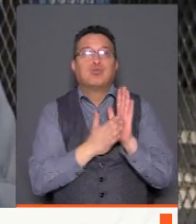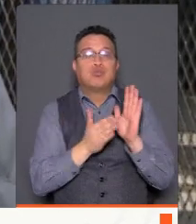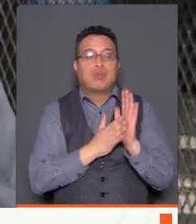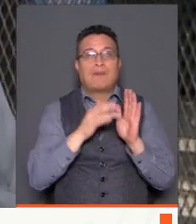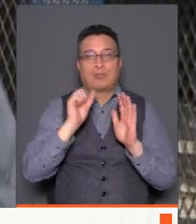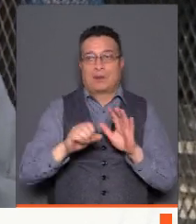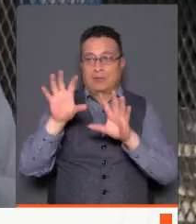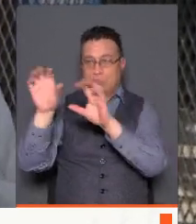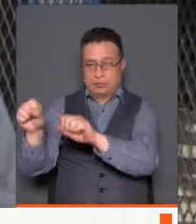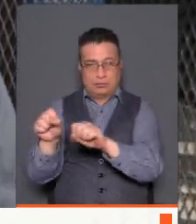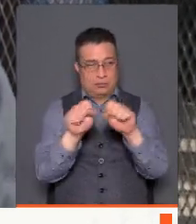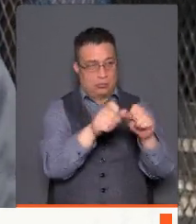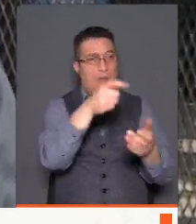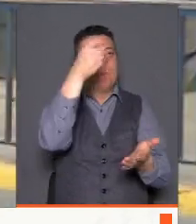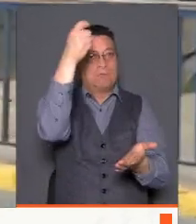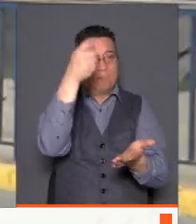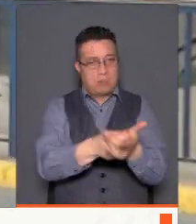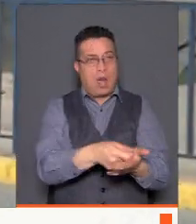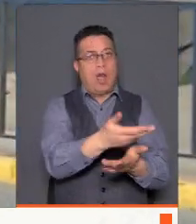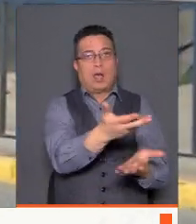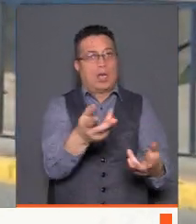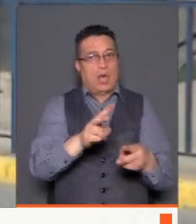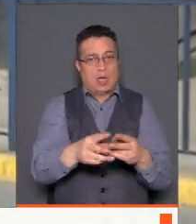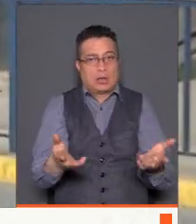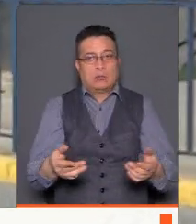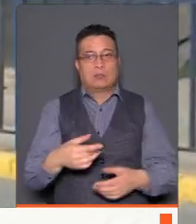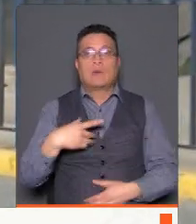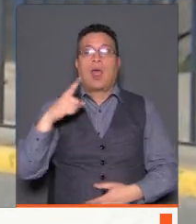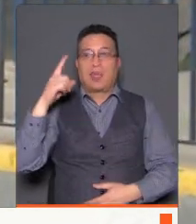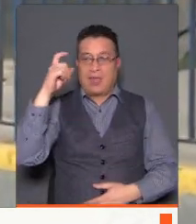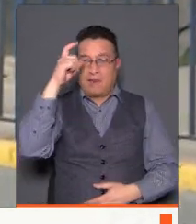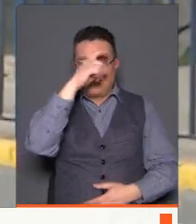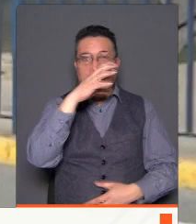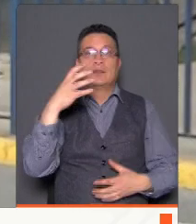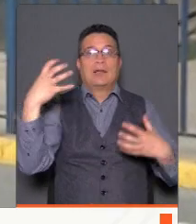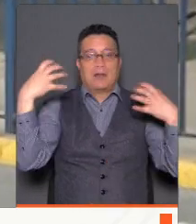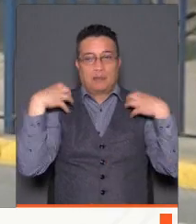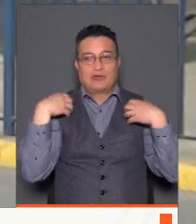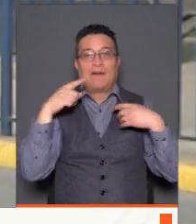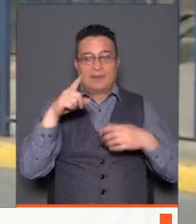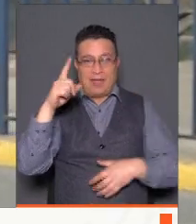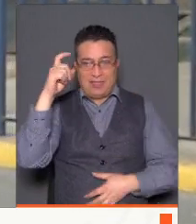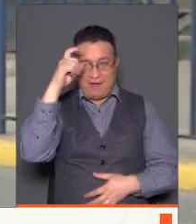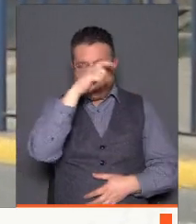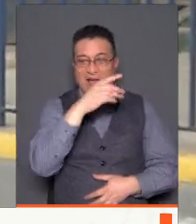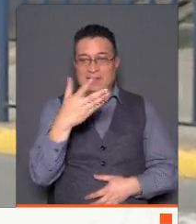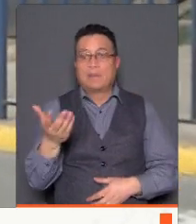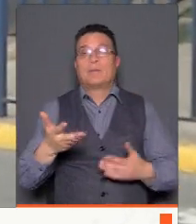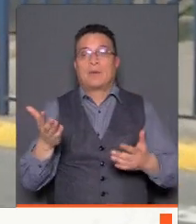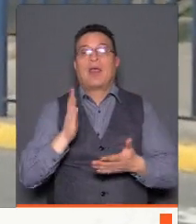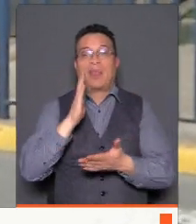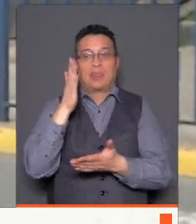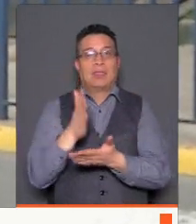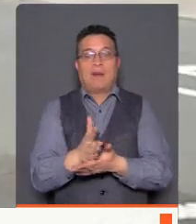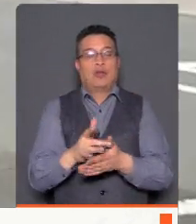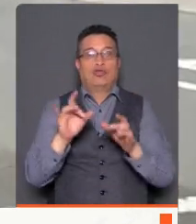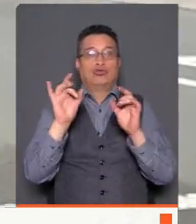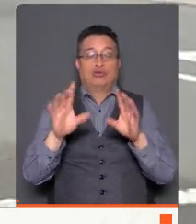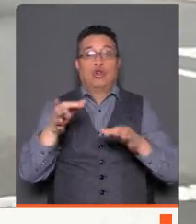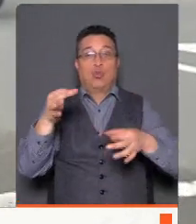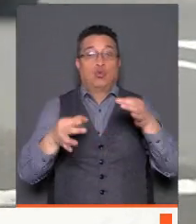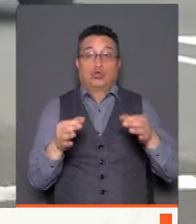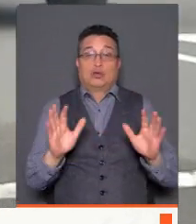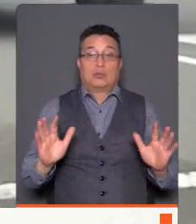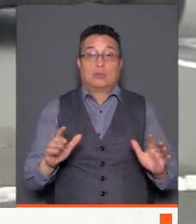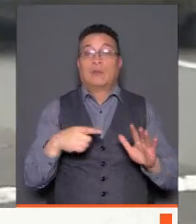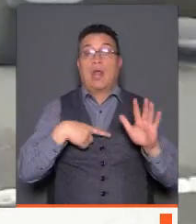a pagar lo que hicieron. Súper difícil encontrar responsables de esto y que debería quedar tal cual como la justicia dijo. Ante la